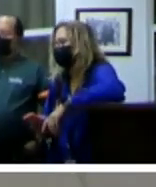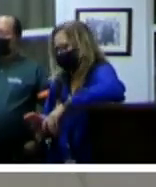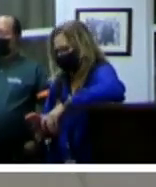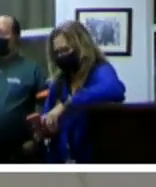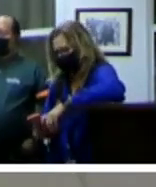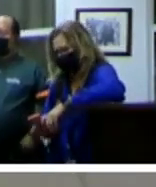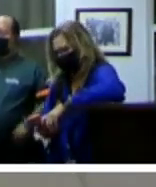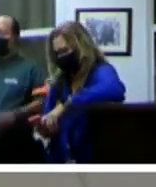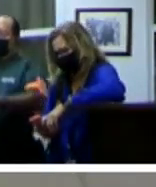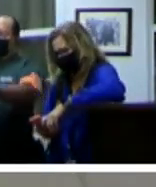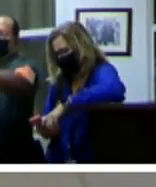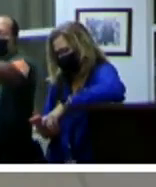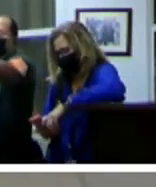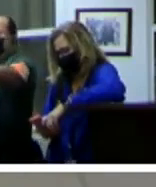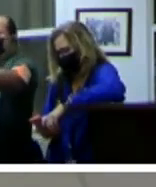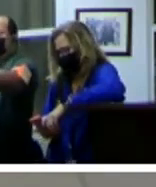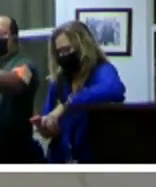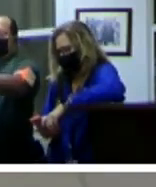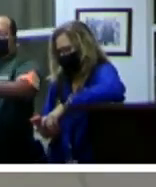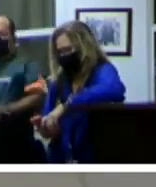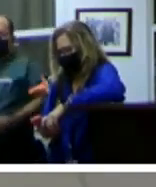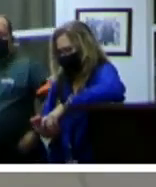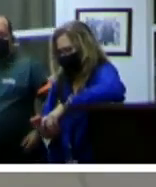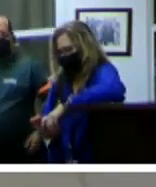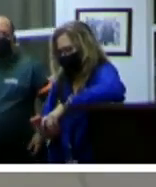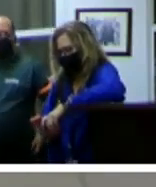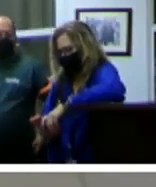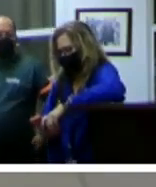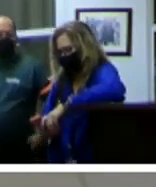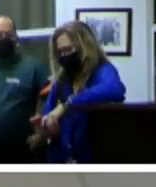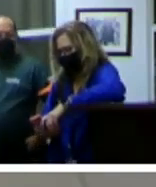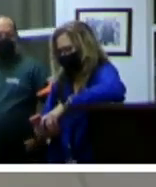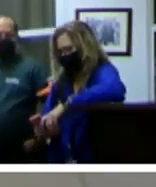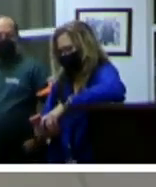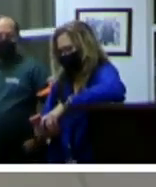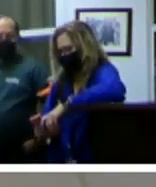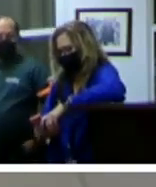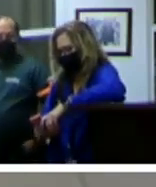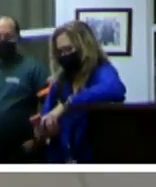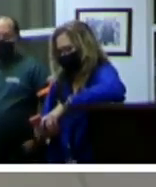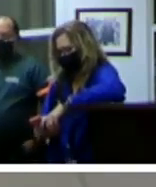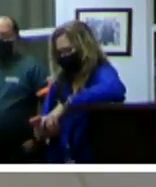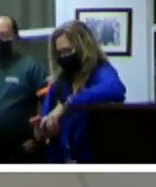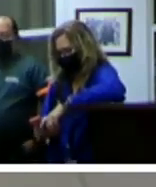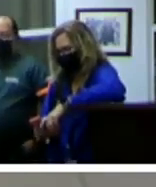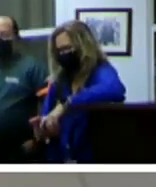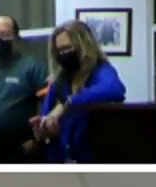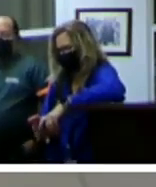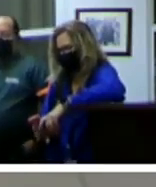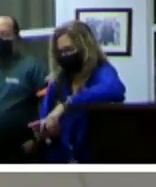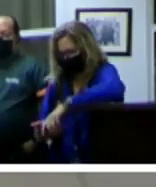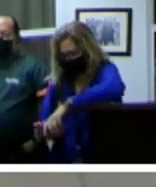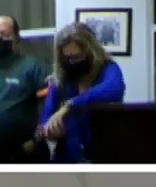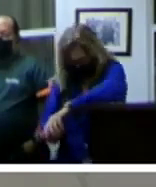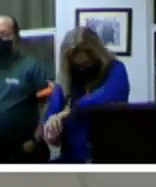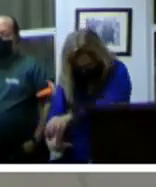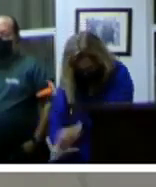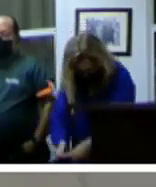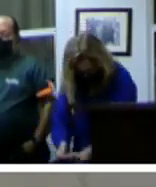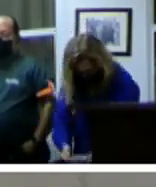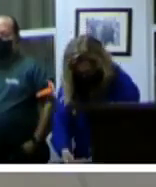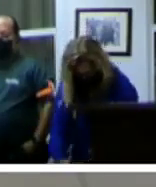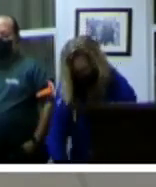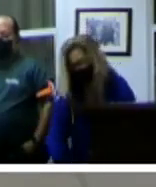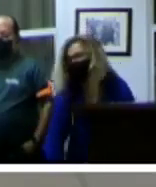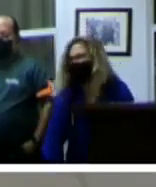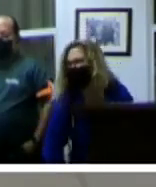recuperado la unidad San Juan 5 y habíamos recuperado la unidad Palo Seco 3. En ese contexto, en ese